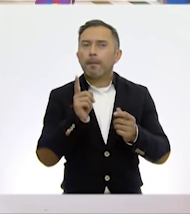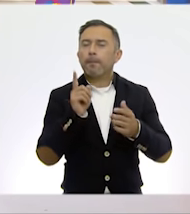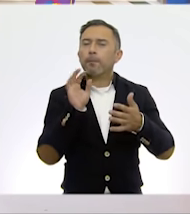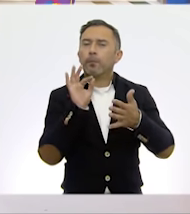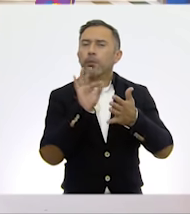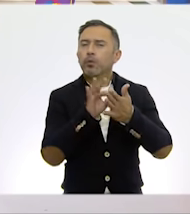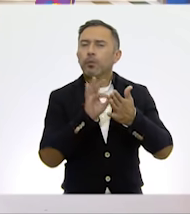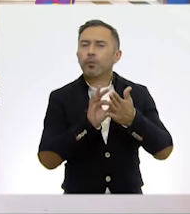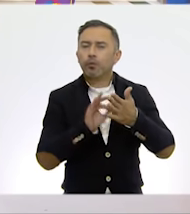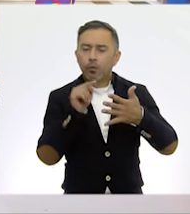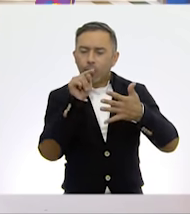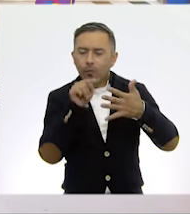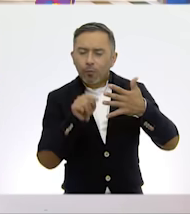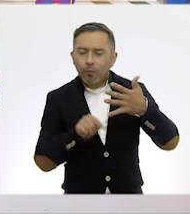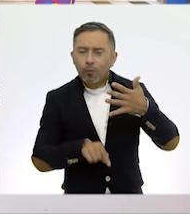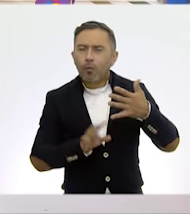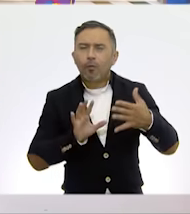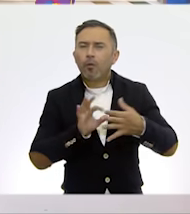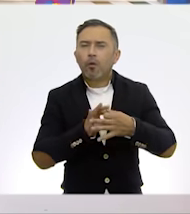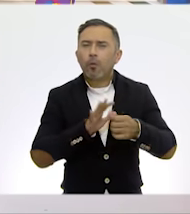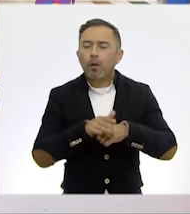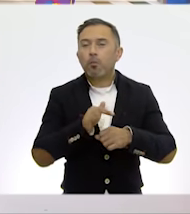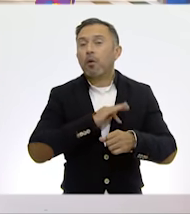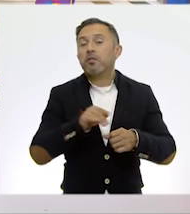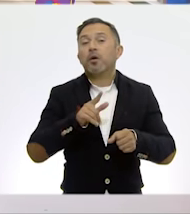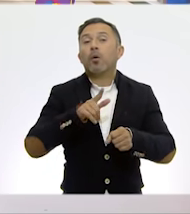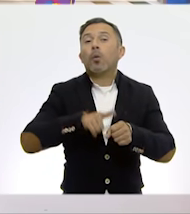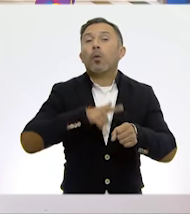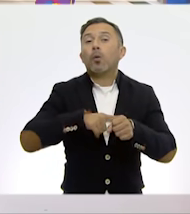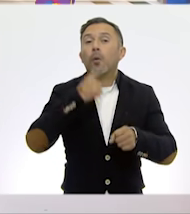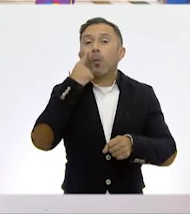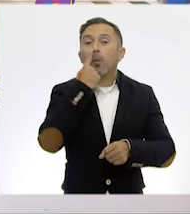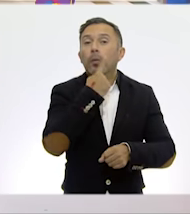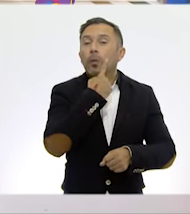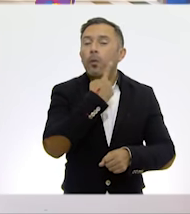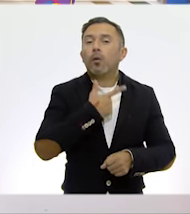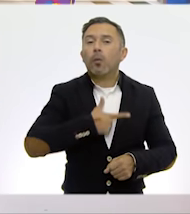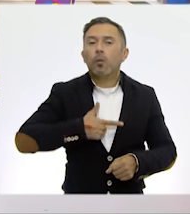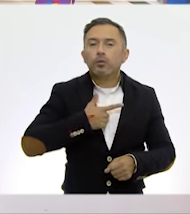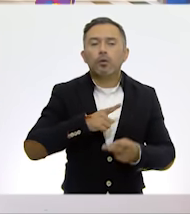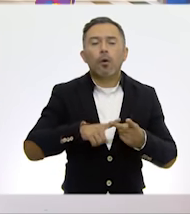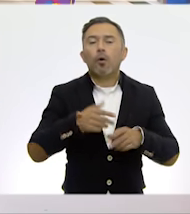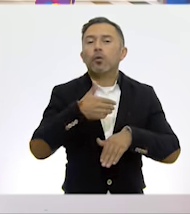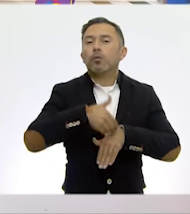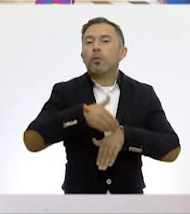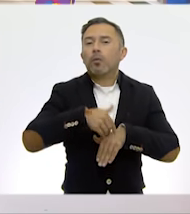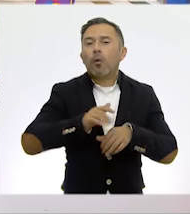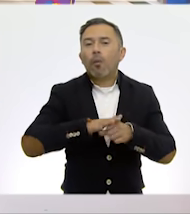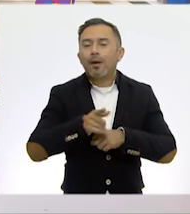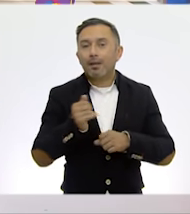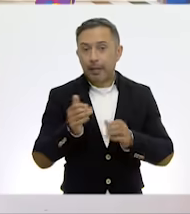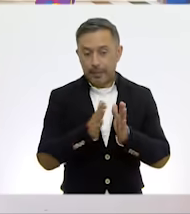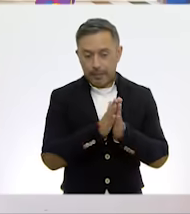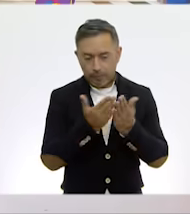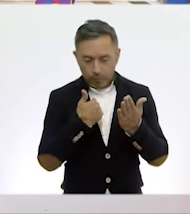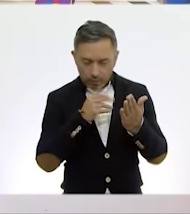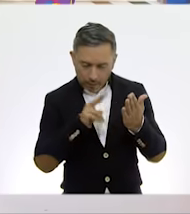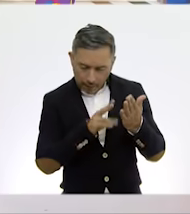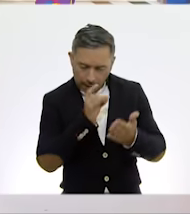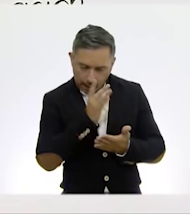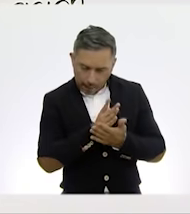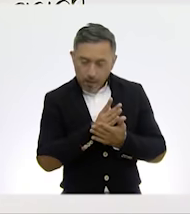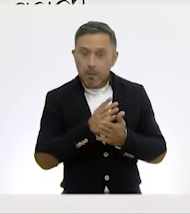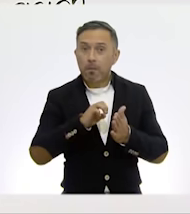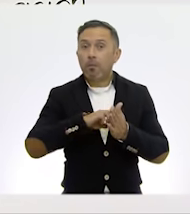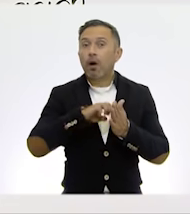a verlos. Podemos seleccionar ya sea por colores, por números, cómo vamos a ir identificando en nuestro libro. Por ejemplo, si quieres